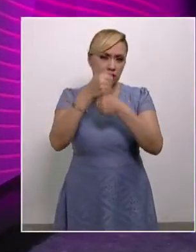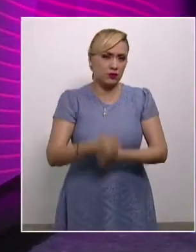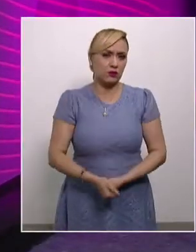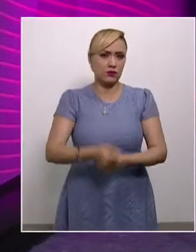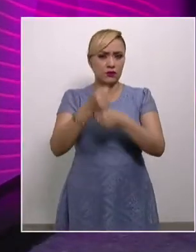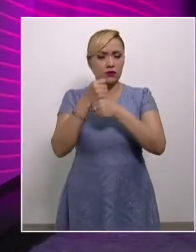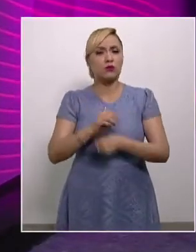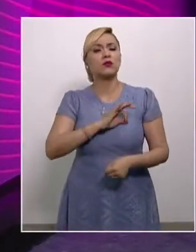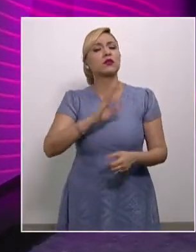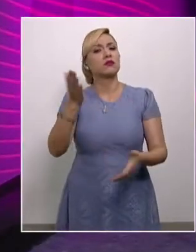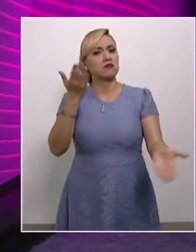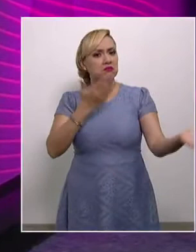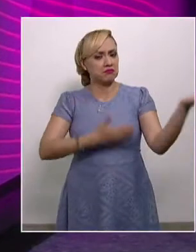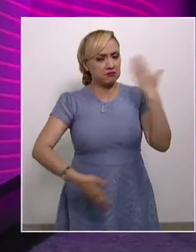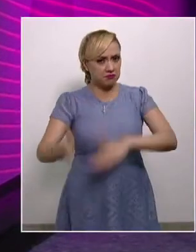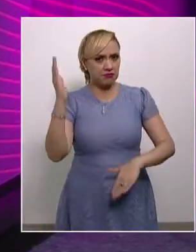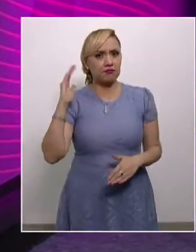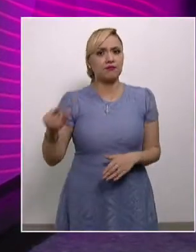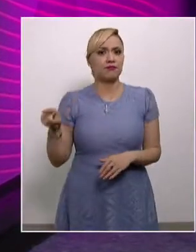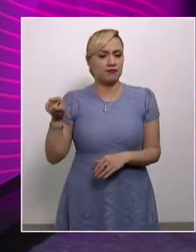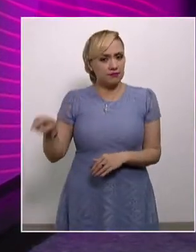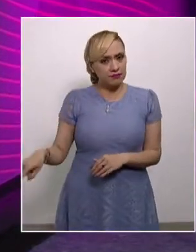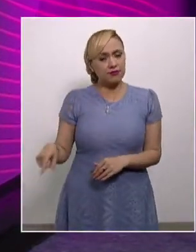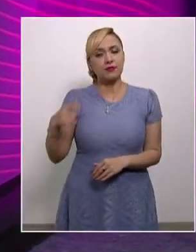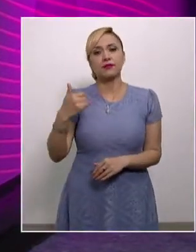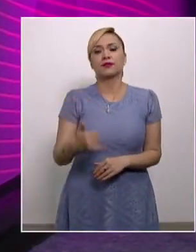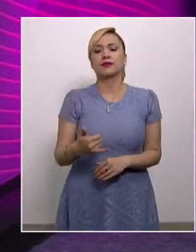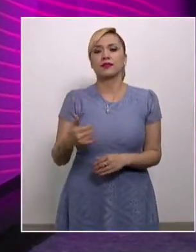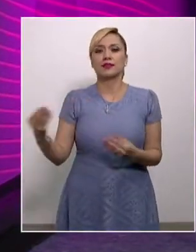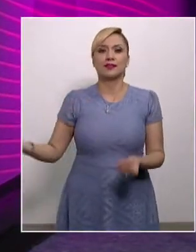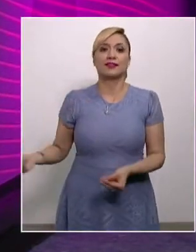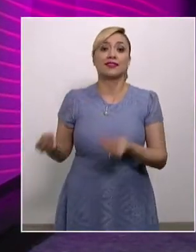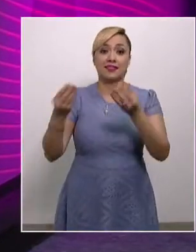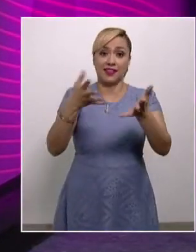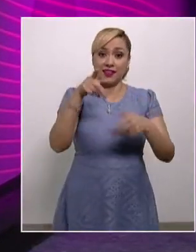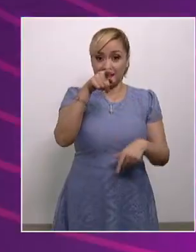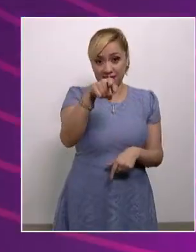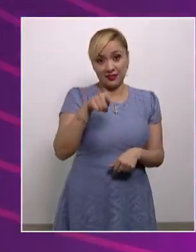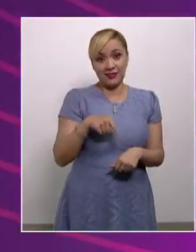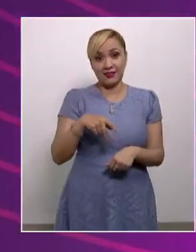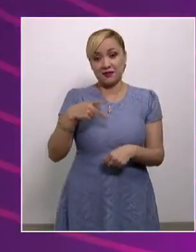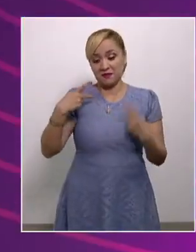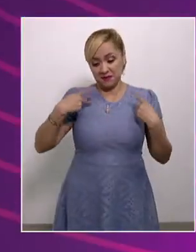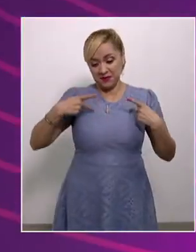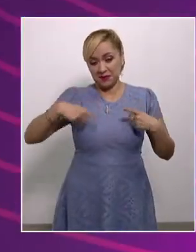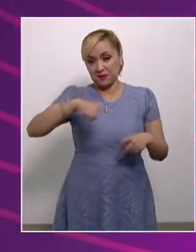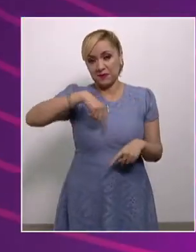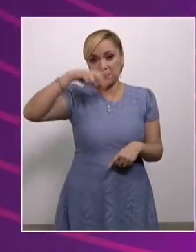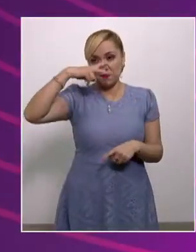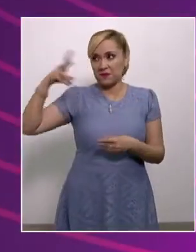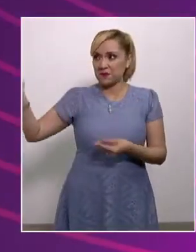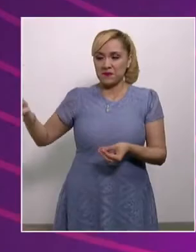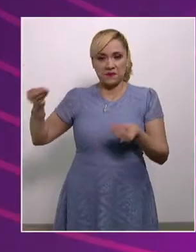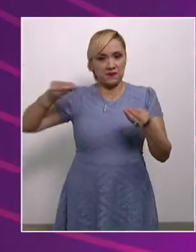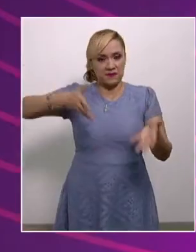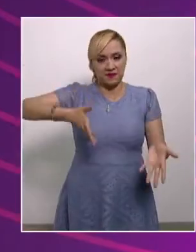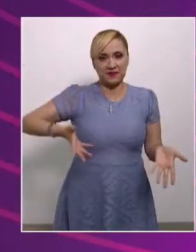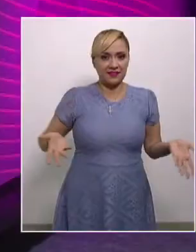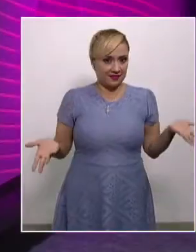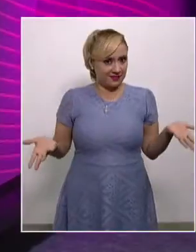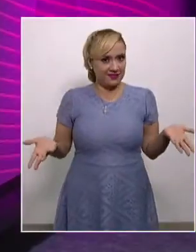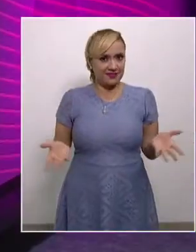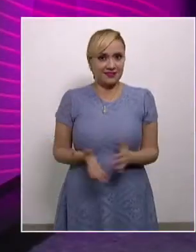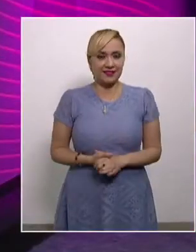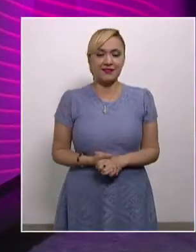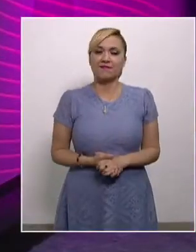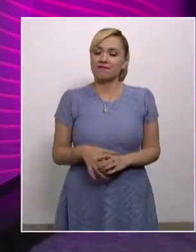personas van a salir adelante, y no solo van a salir adelante para ellas, sino además te van a aportar a ti, ¿no? A tu sociedad, y estás trabajando, estudiando y eso es lo que quieres,